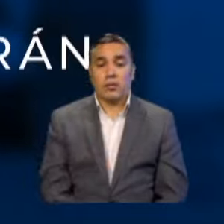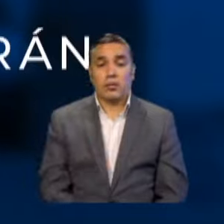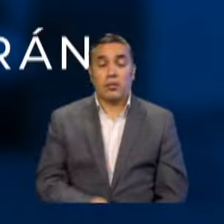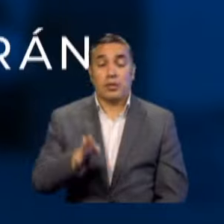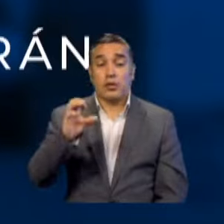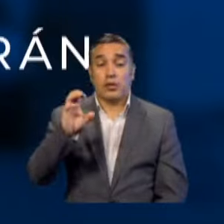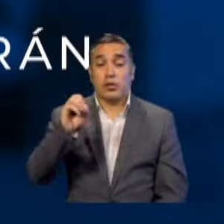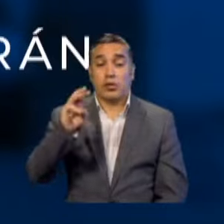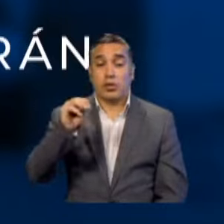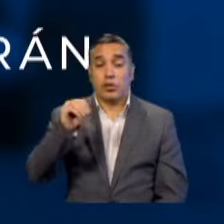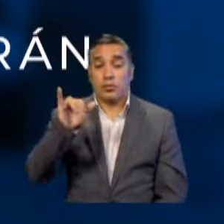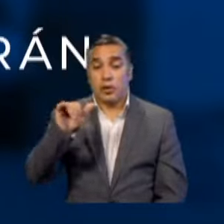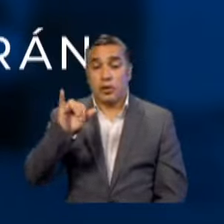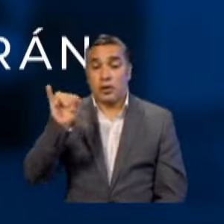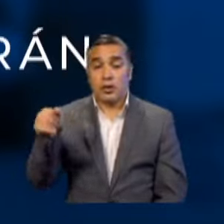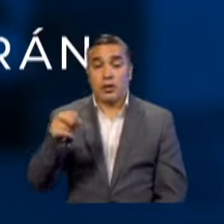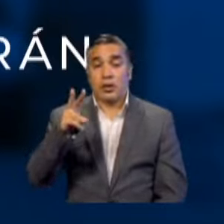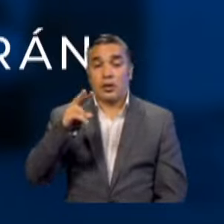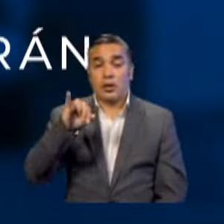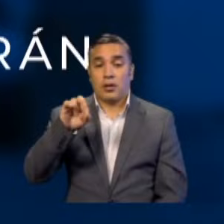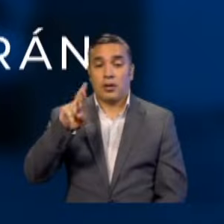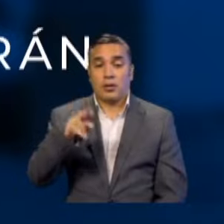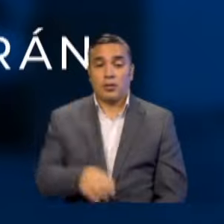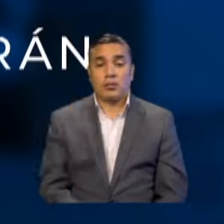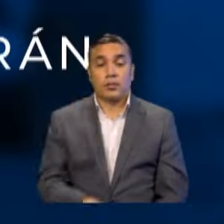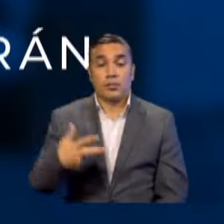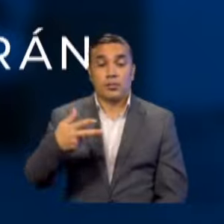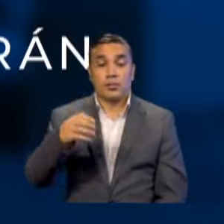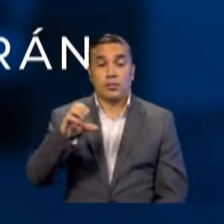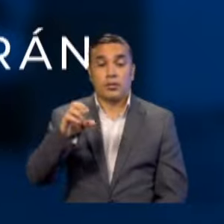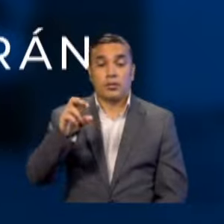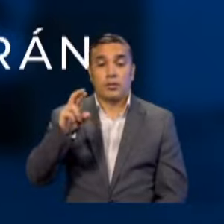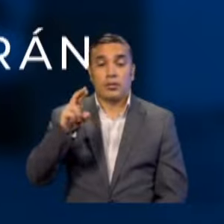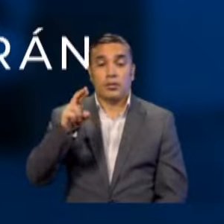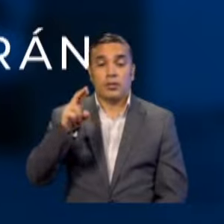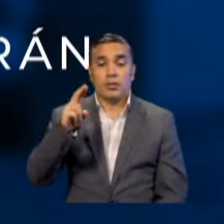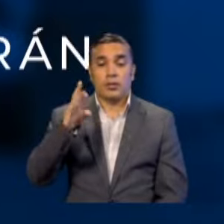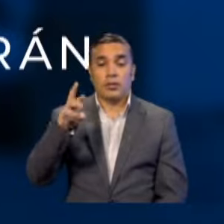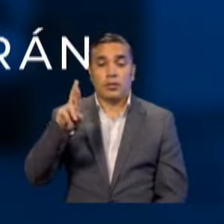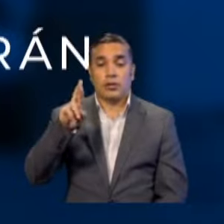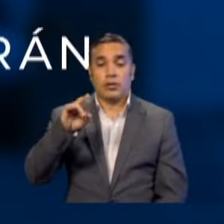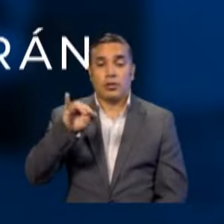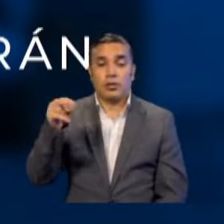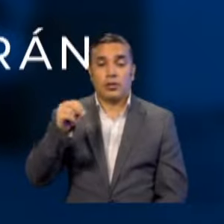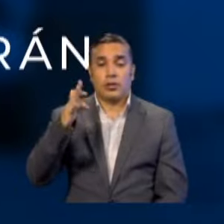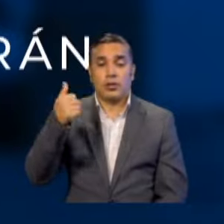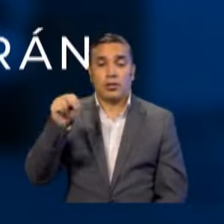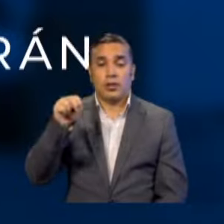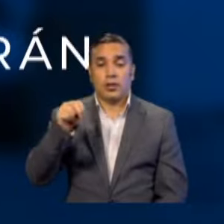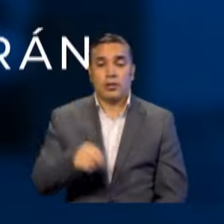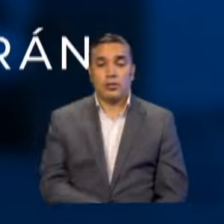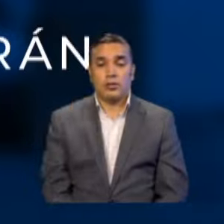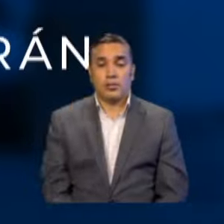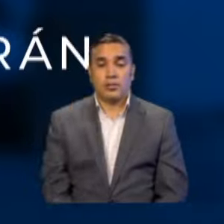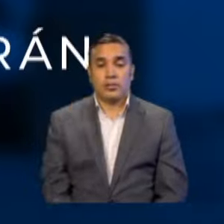Gaona, Tommy Javier Jara Sánchez, Héctor Jonathan Peralta